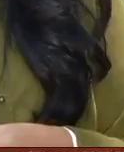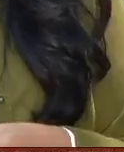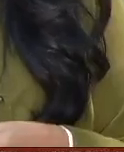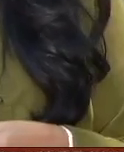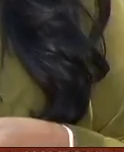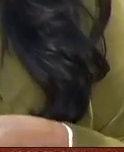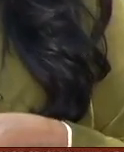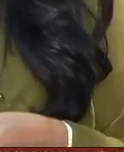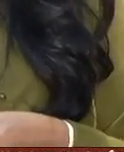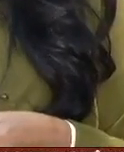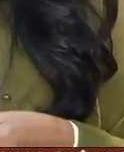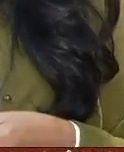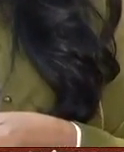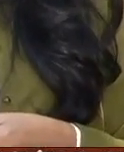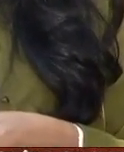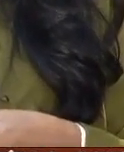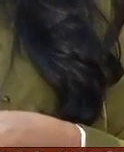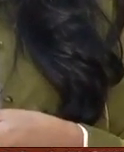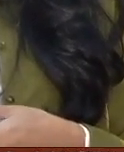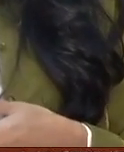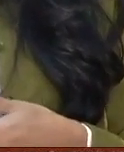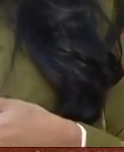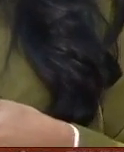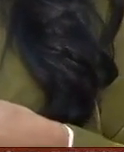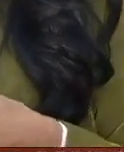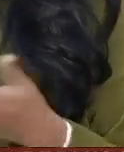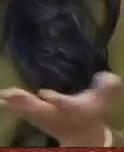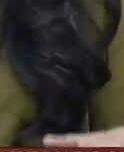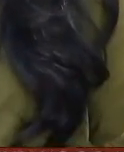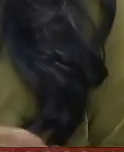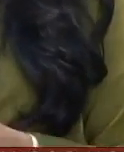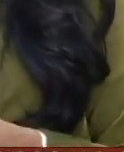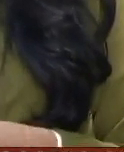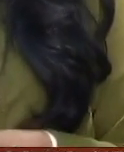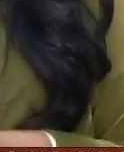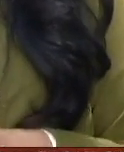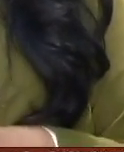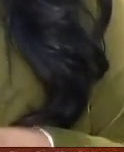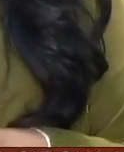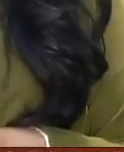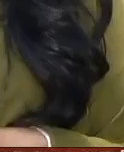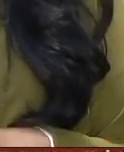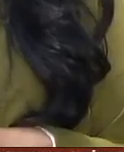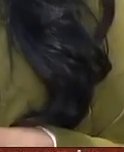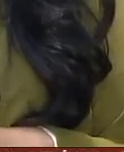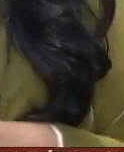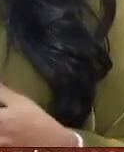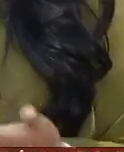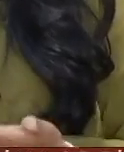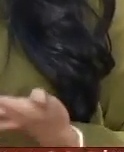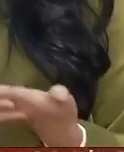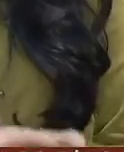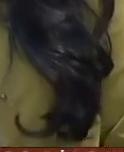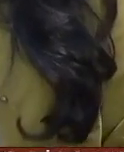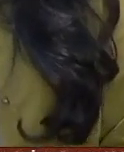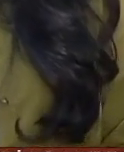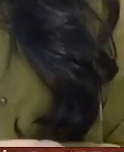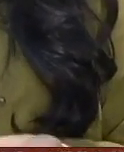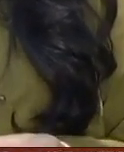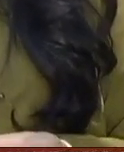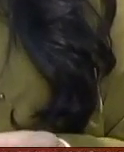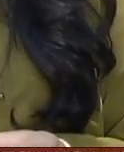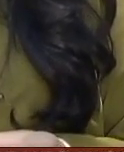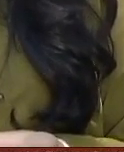graffiti, y bueno, esto se ha logrado gracias a los acuerdos con grafiteros de la zona que también han ayudado a conservar